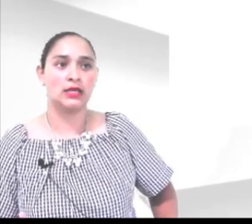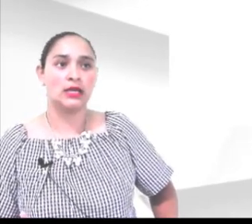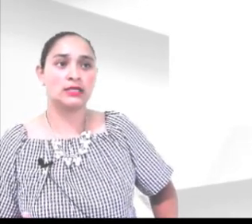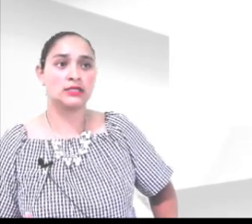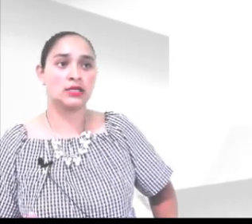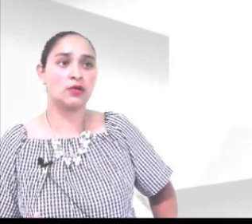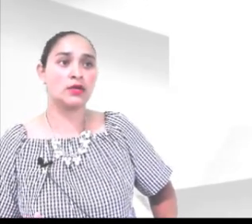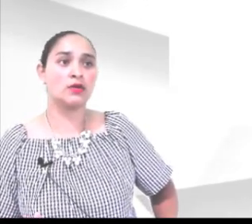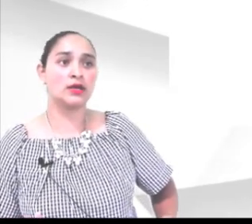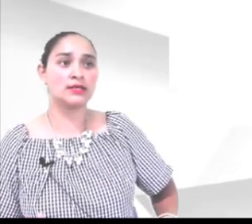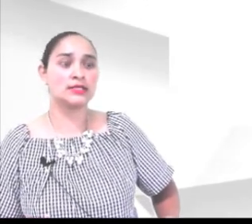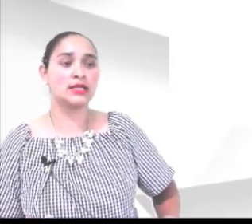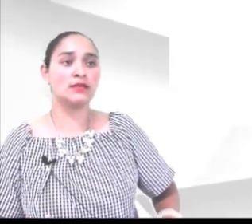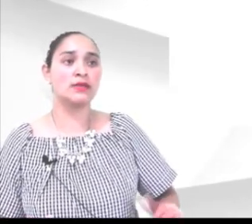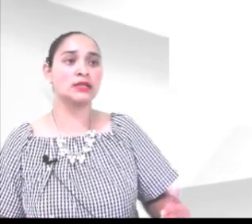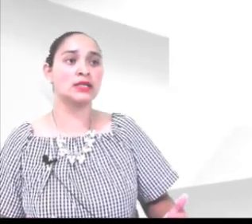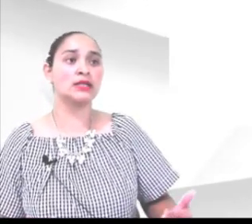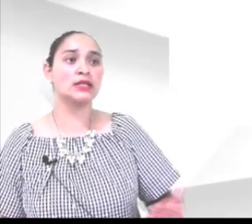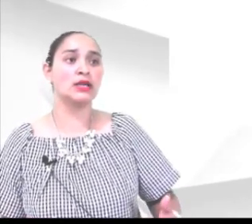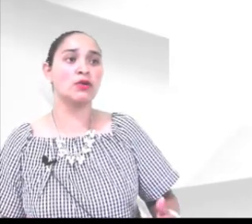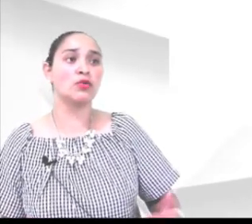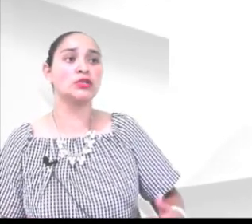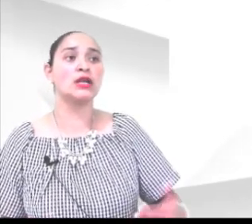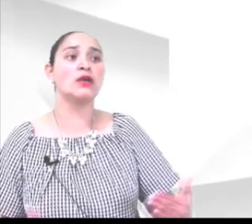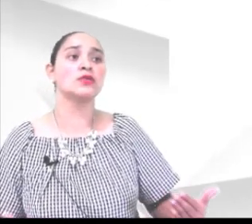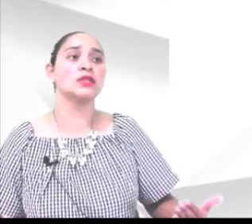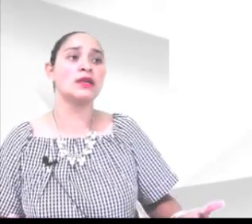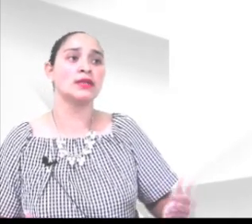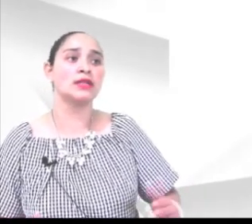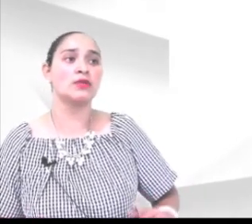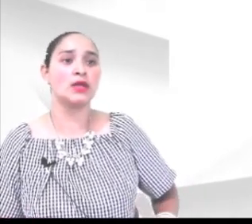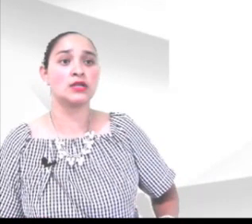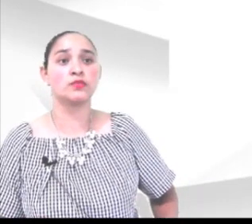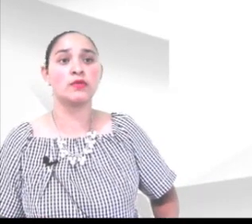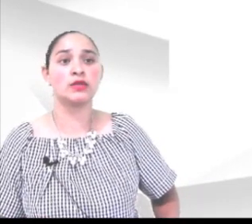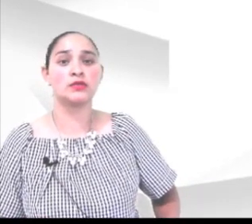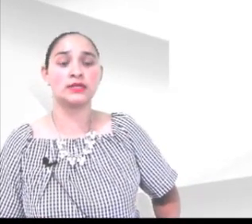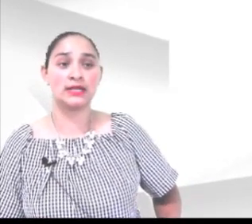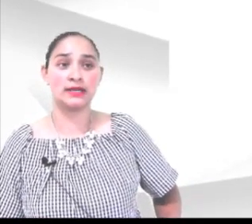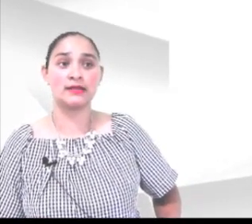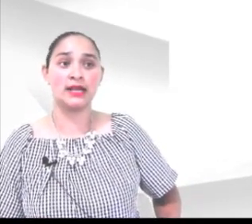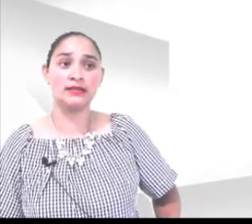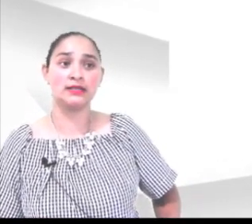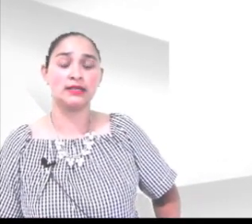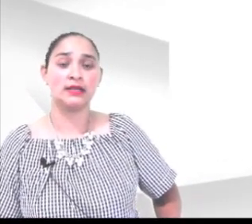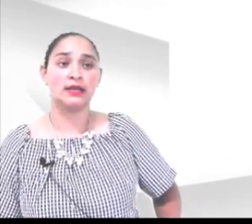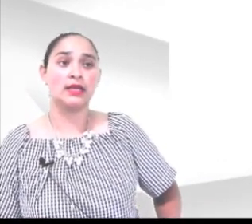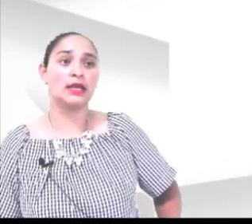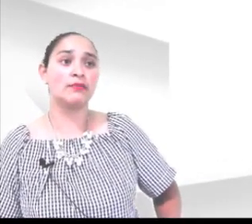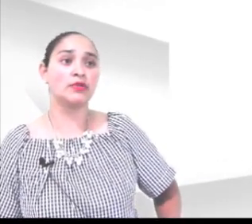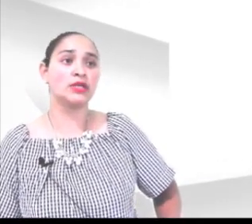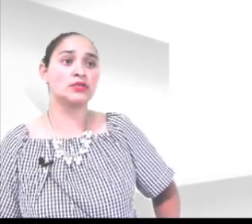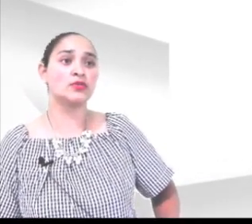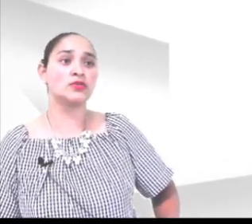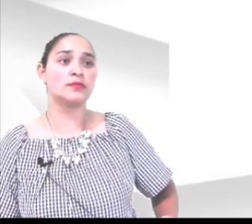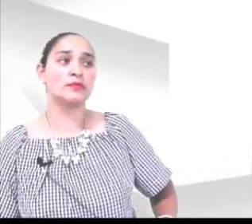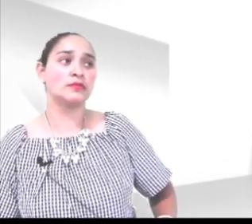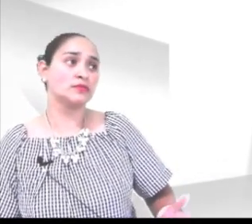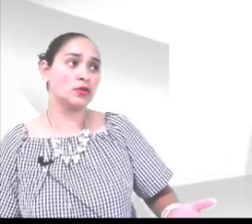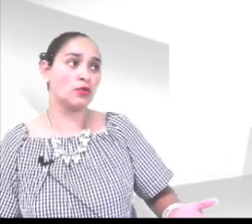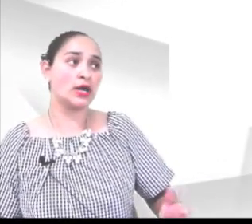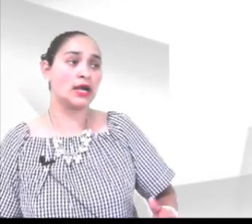adelante. Existen gobiernos que deciden invertir dinero en otras cosas en vez de ayudar a su población a salir adelante. Ejemplos de